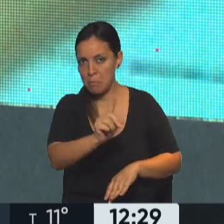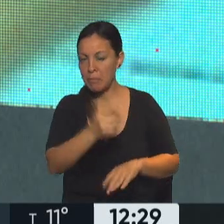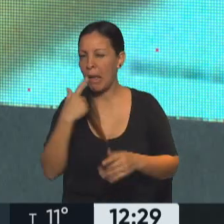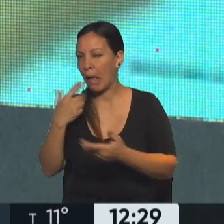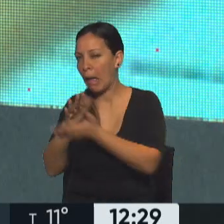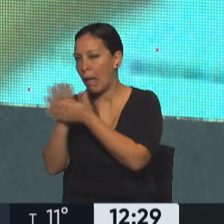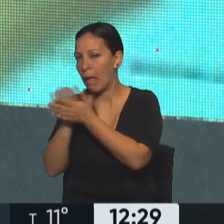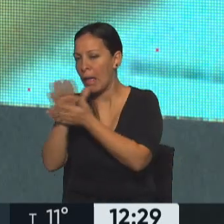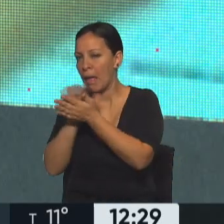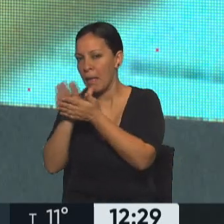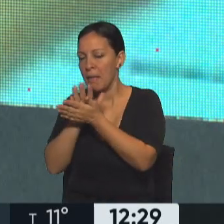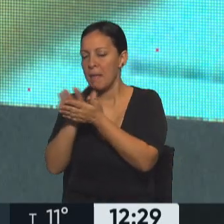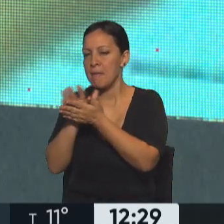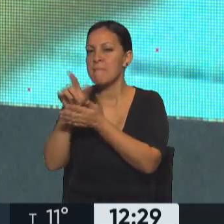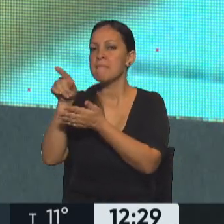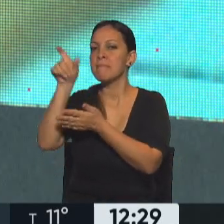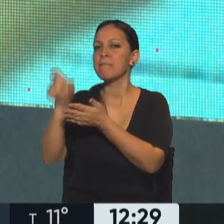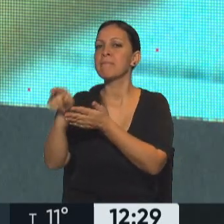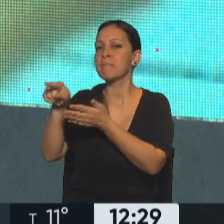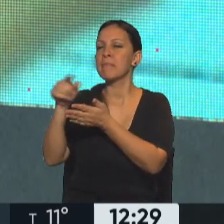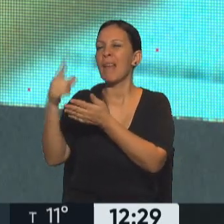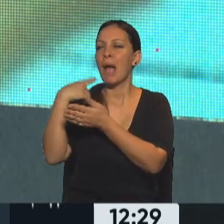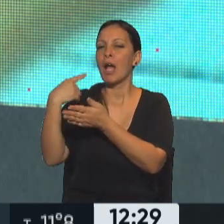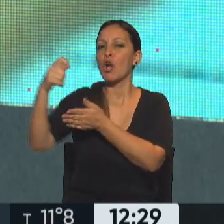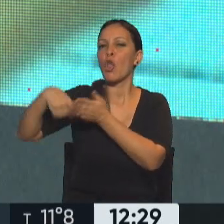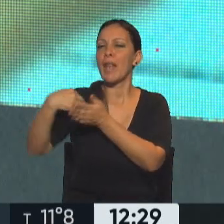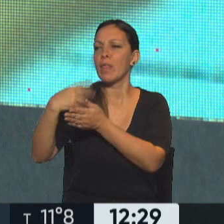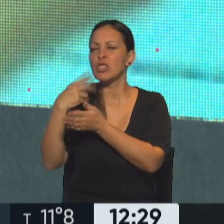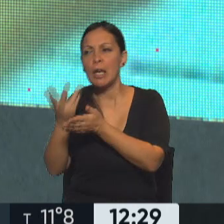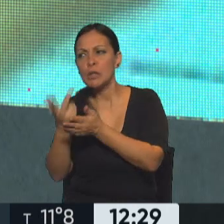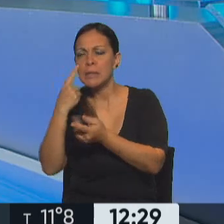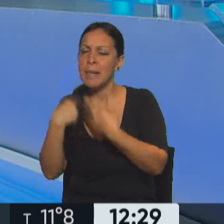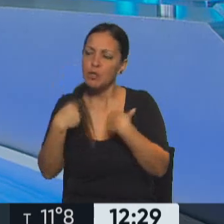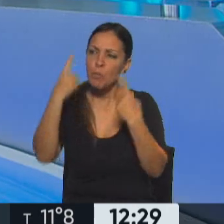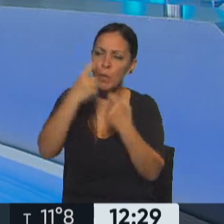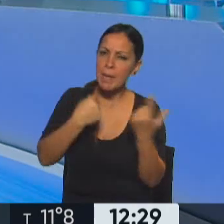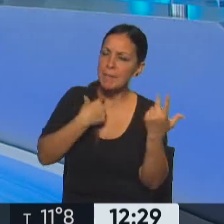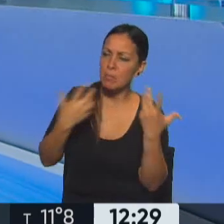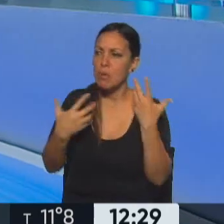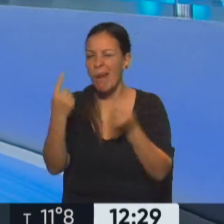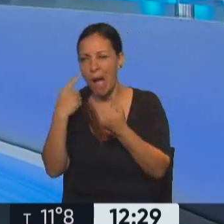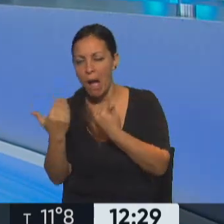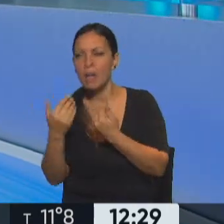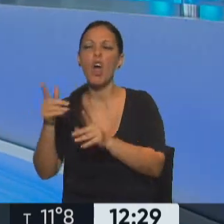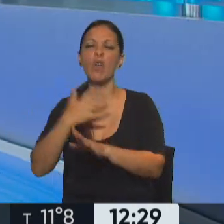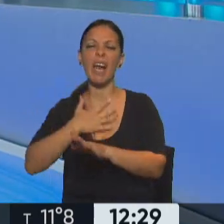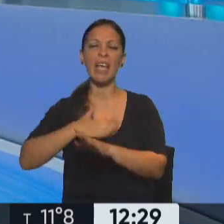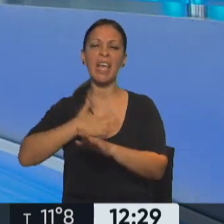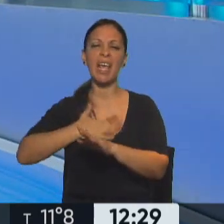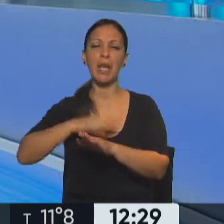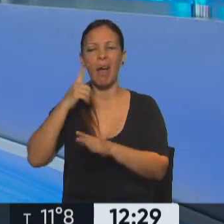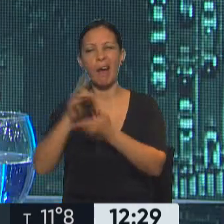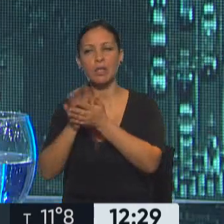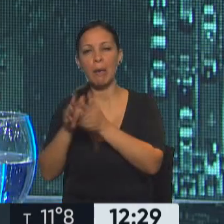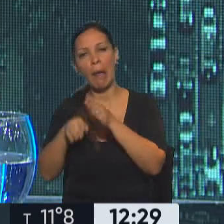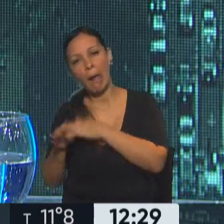hablo con la parte que me está contratando, le digo, mira, tengo este problema, me atiende, me lo resuelve, me dice, quédate tranquilo, lo